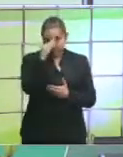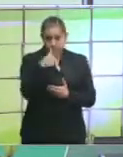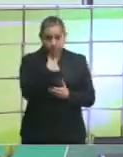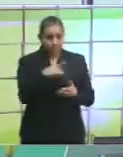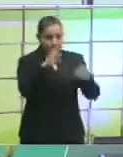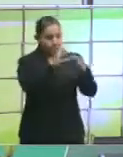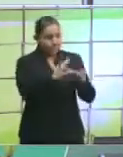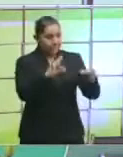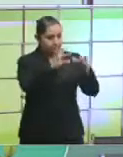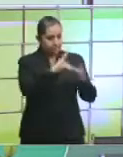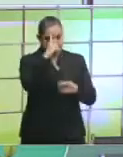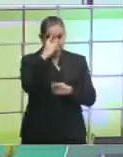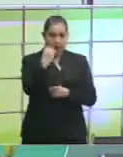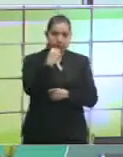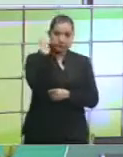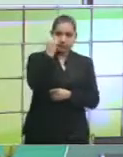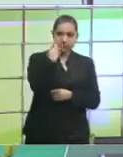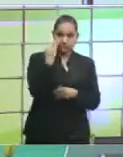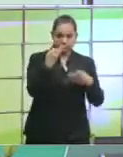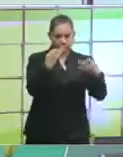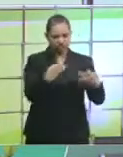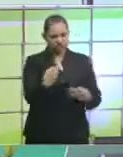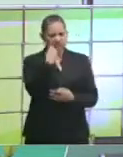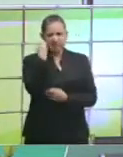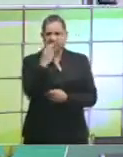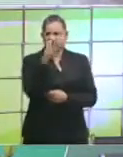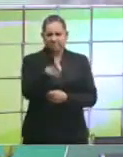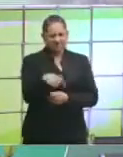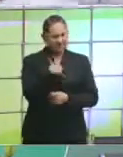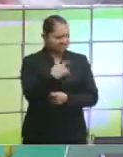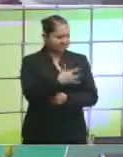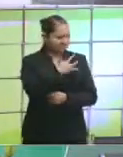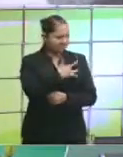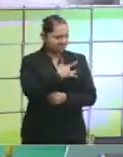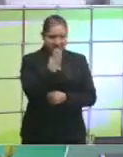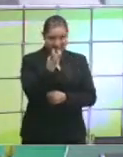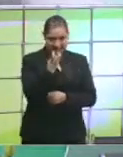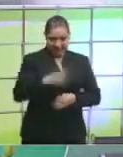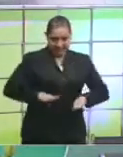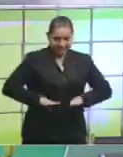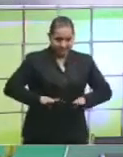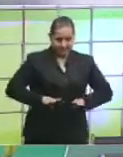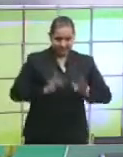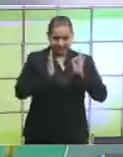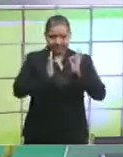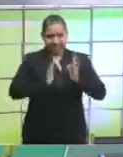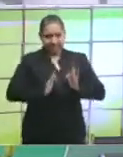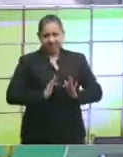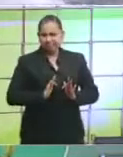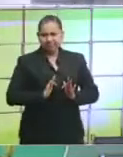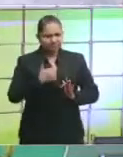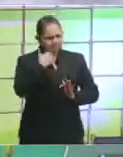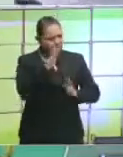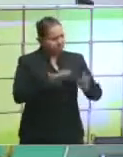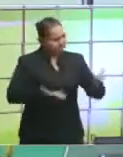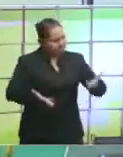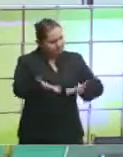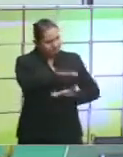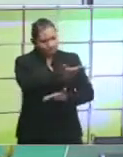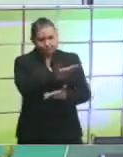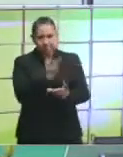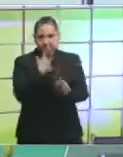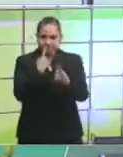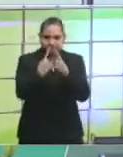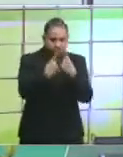me me impresionando mucho y no me siento cómodo con ese tipo de cuestiones lo que me gustaría es bordar